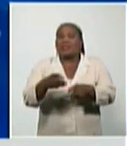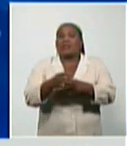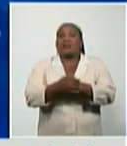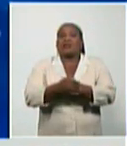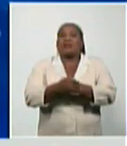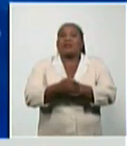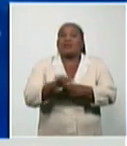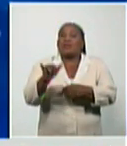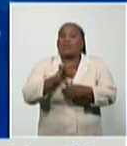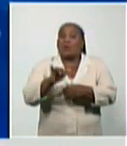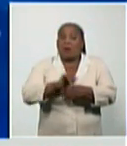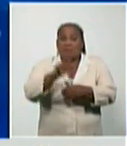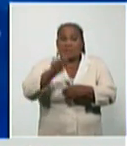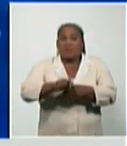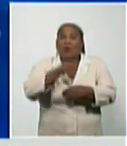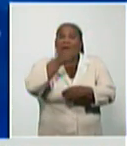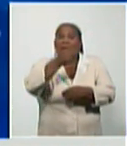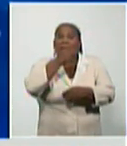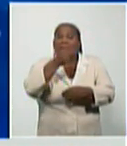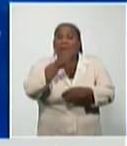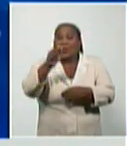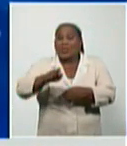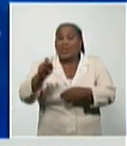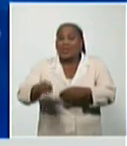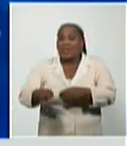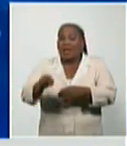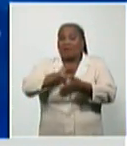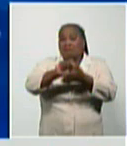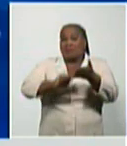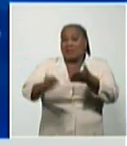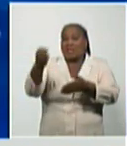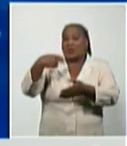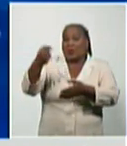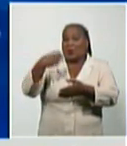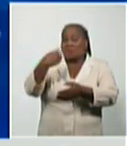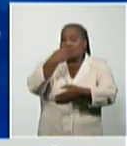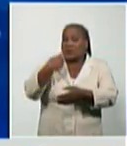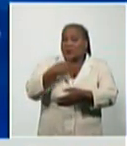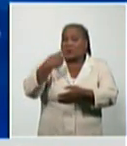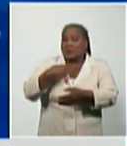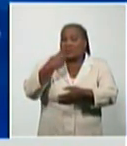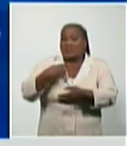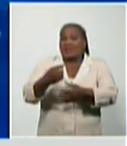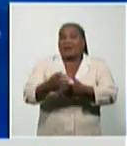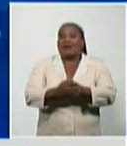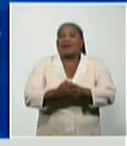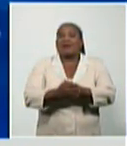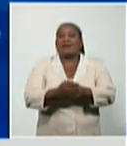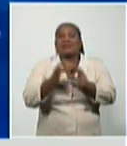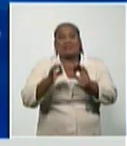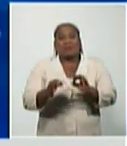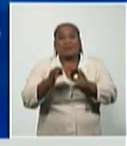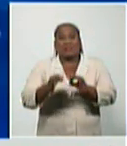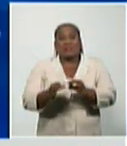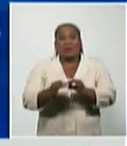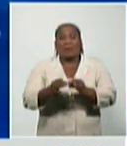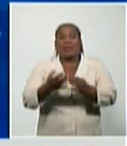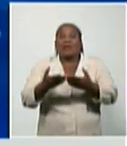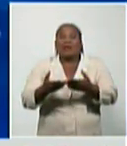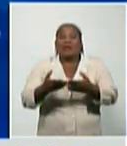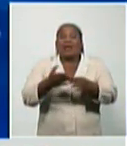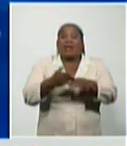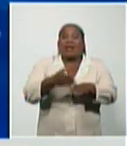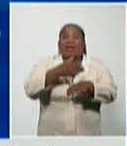de colegas de la prensa que nos han escrito, televidentes, siempre a partir de el debate que genera también